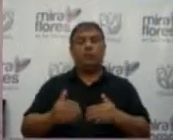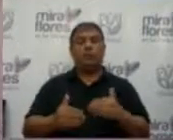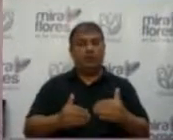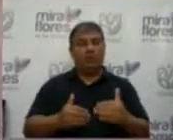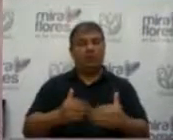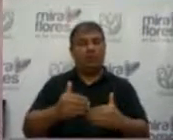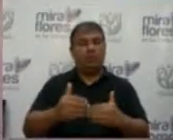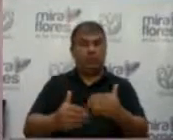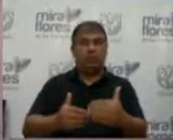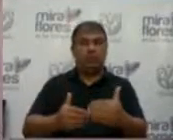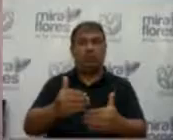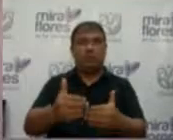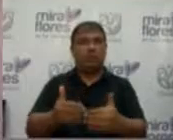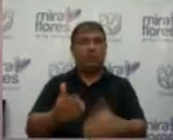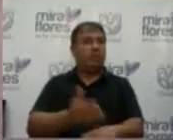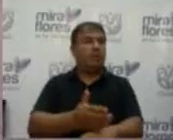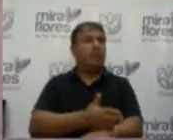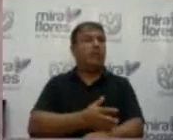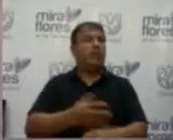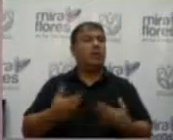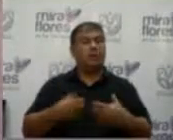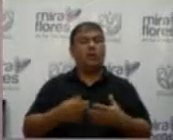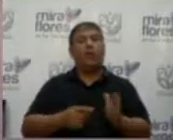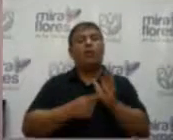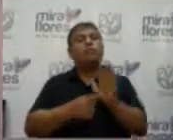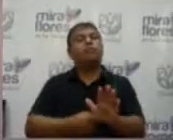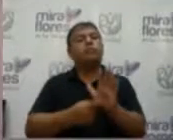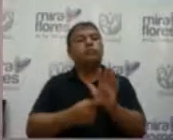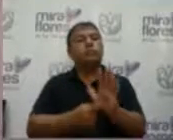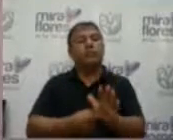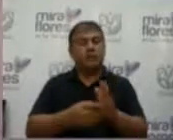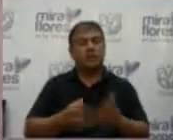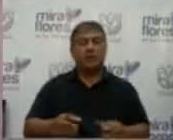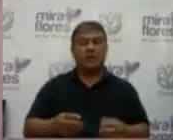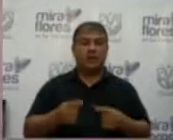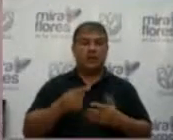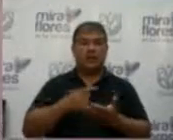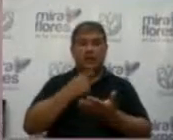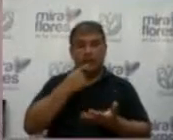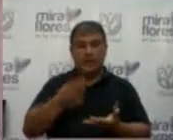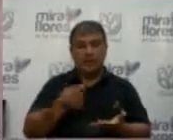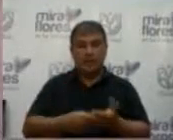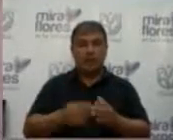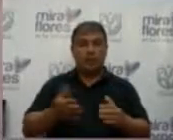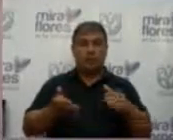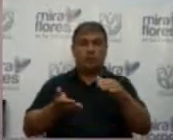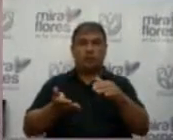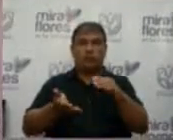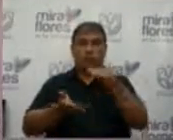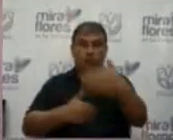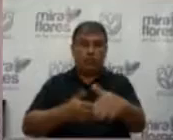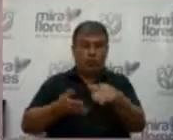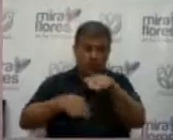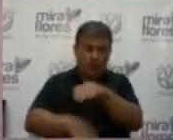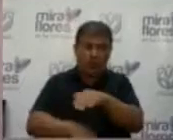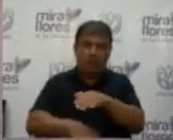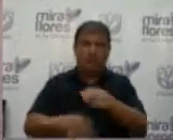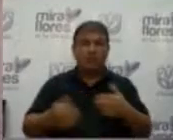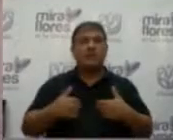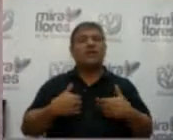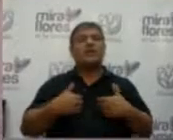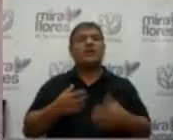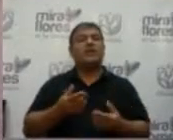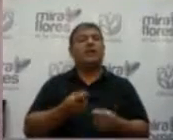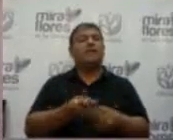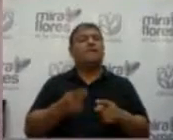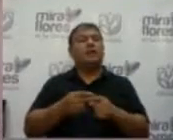caminando. Quiero resaltar lo que se ha mencionado de que estos contenedores lo que tienen es una serie